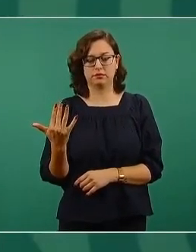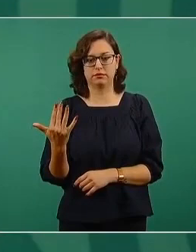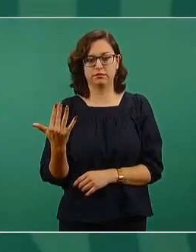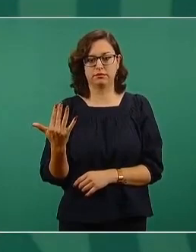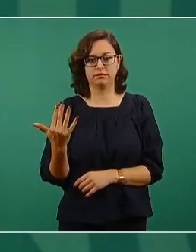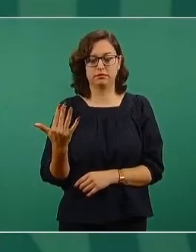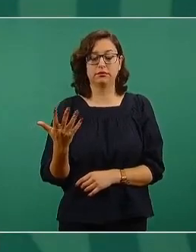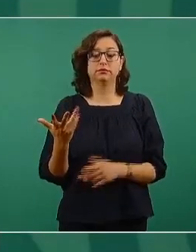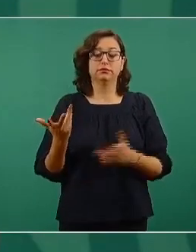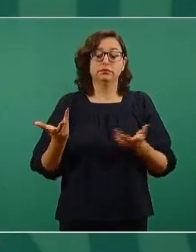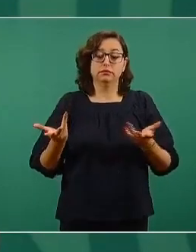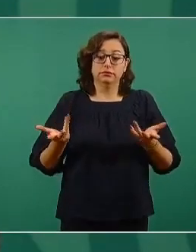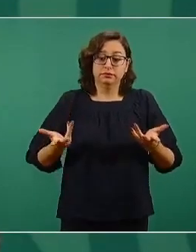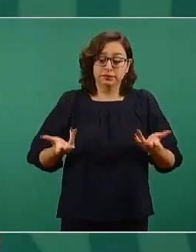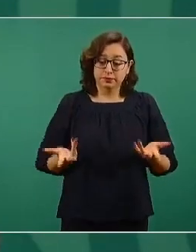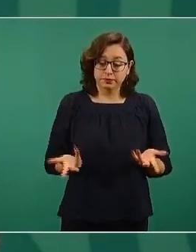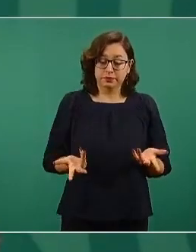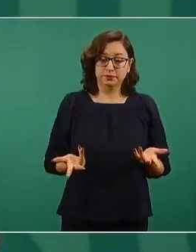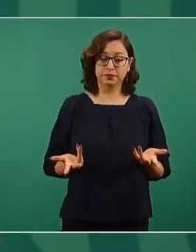Entonces,